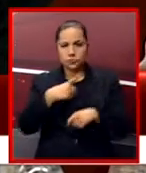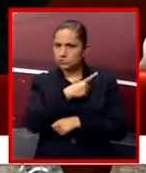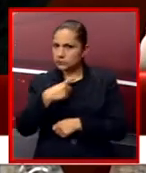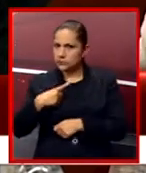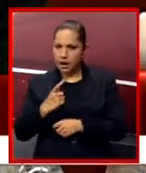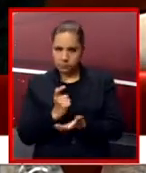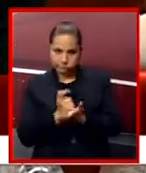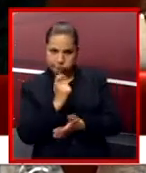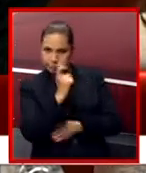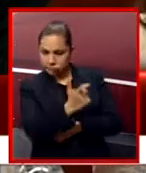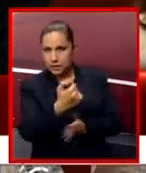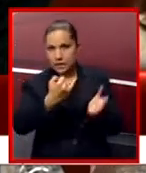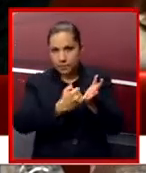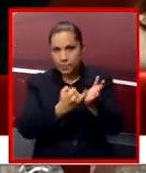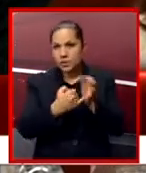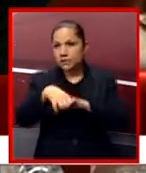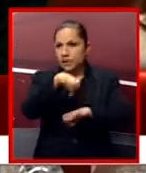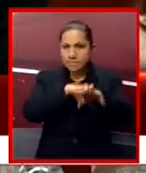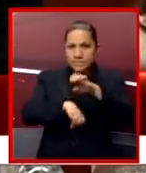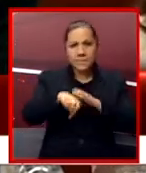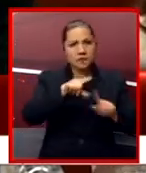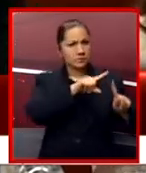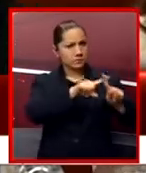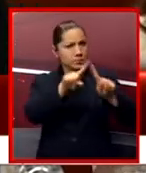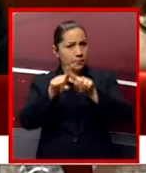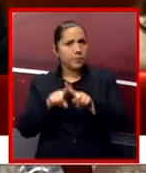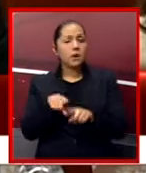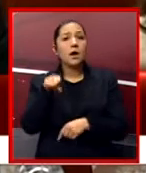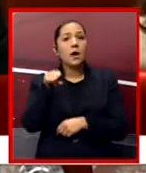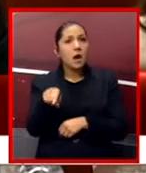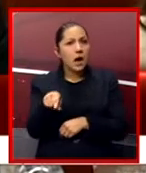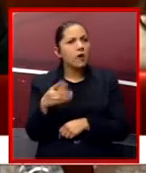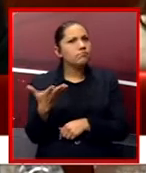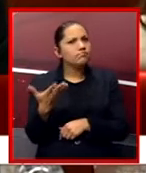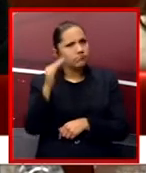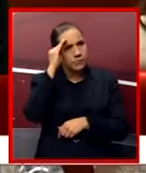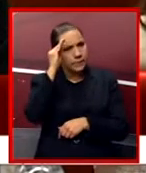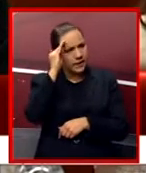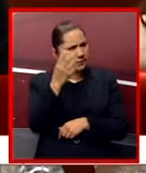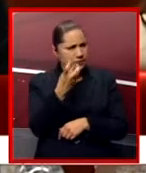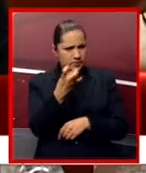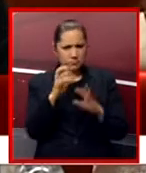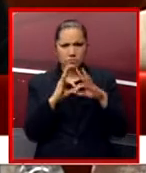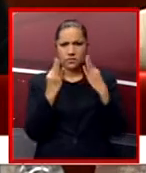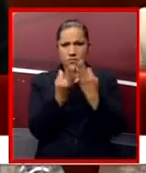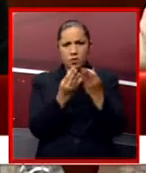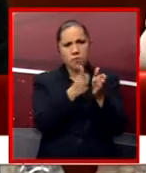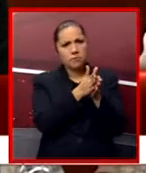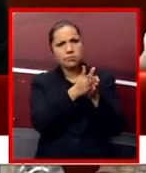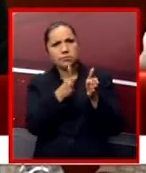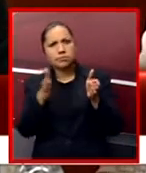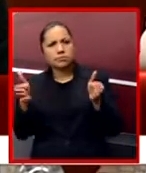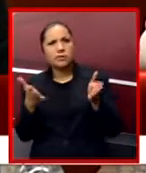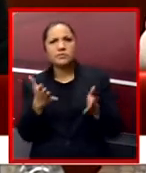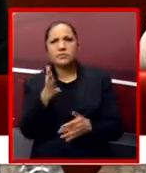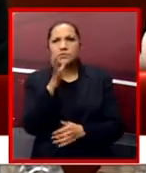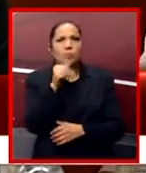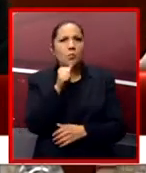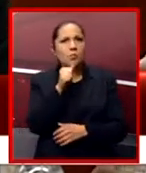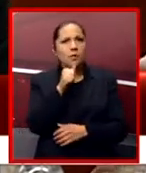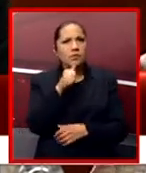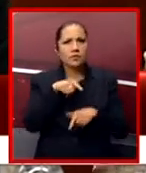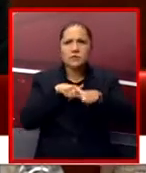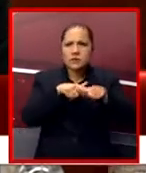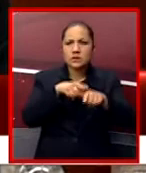su trabajo ocupan sobrevivir, porque sostengo que no es posible continuar con los excesos de un gobierno